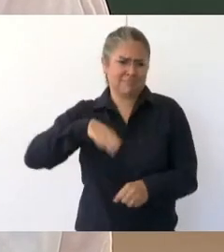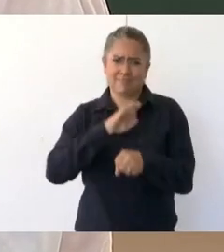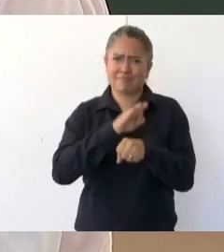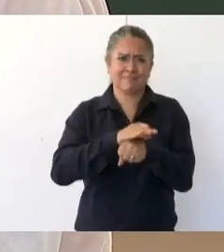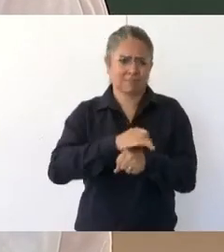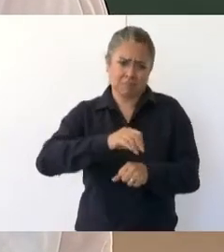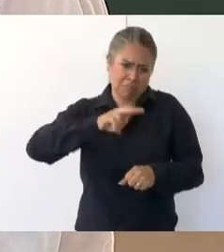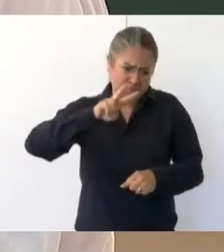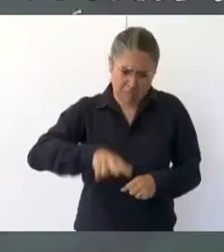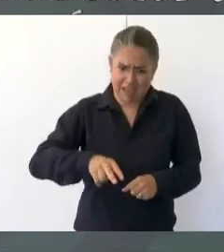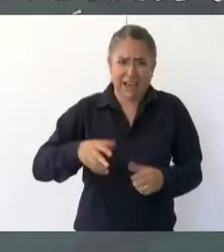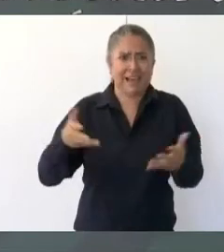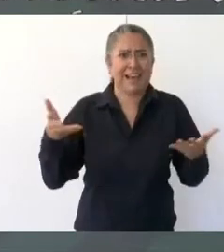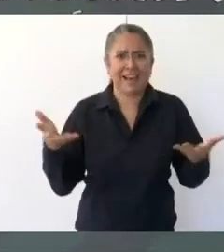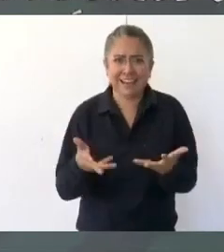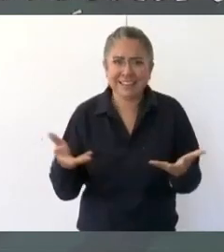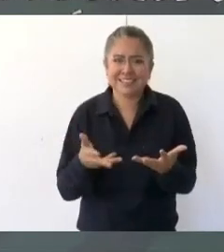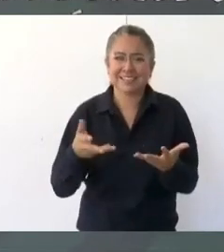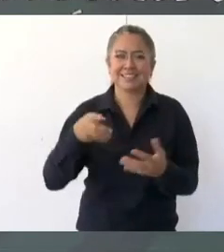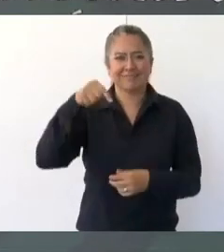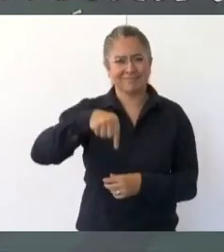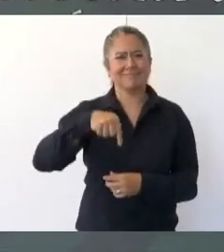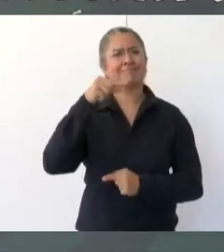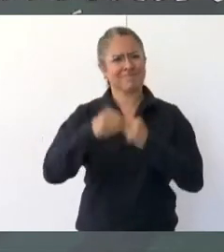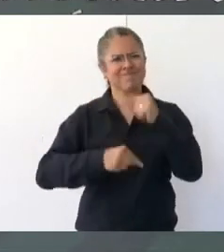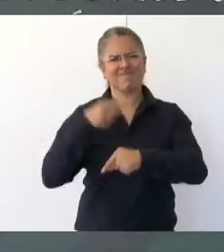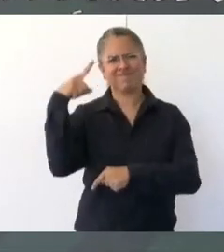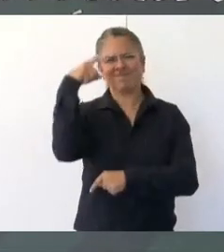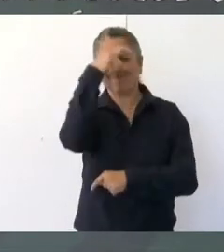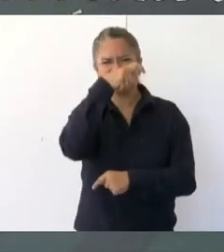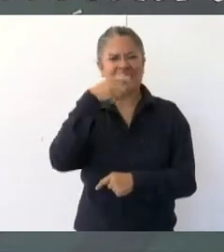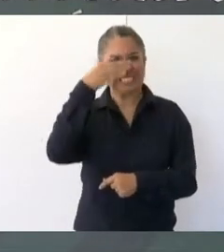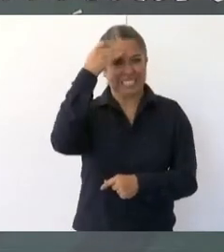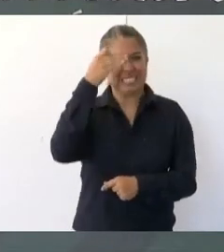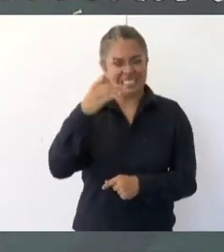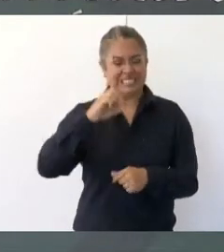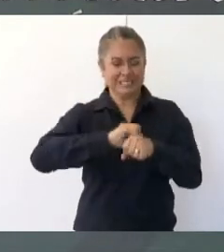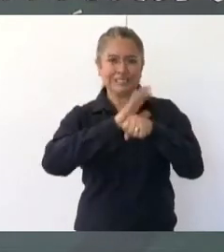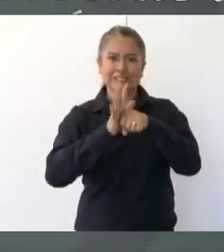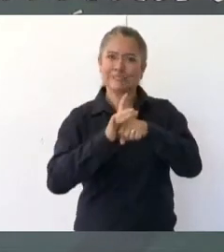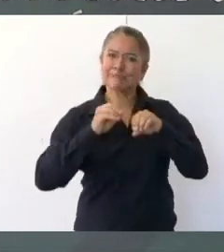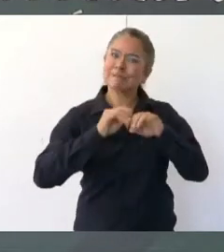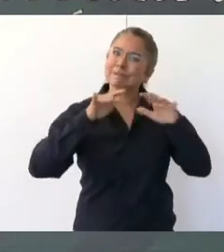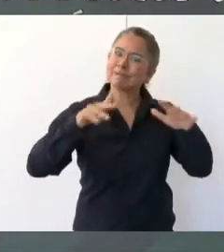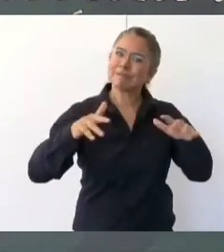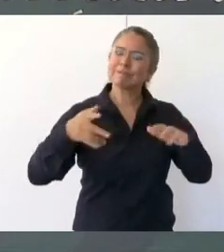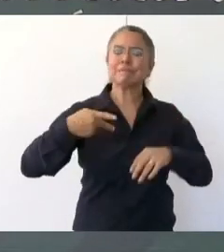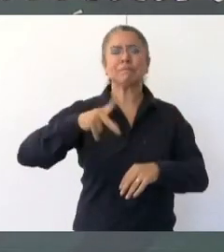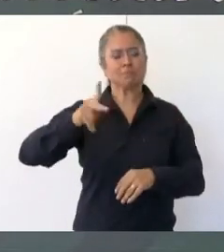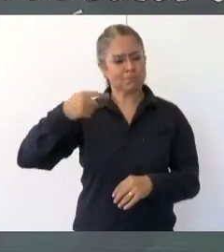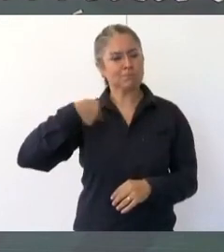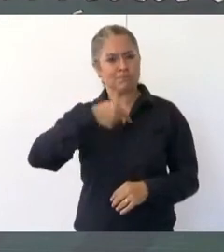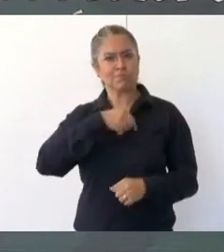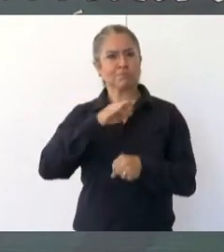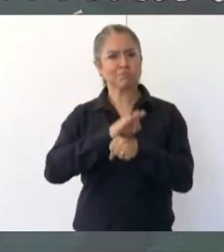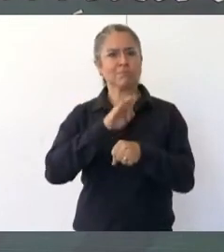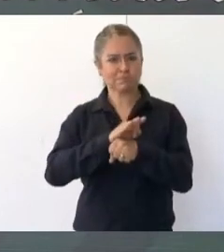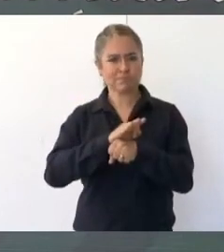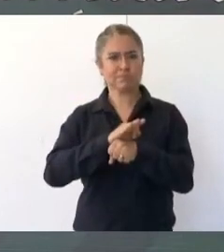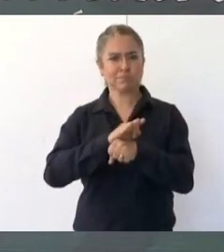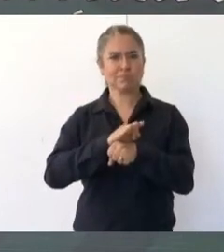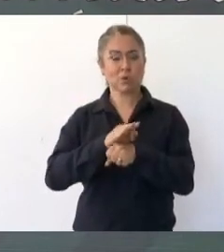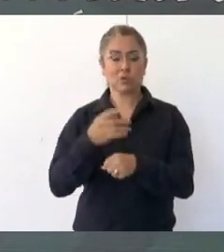importantes de nuestra economía y que ha sido un pilar en estos tiempos difíciles por la pandemia del COVID-19 y del proceso inflacionario en que